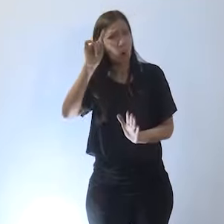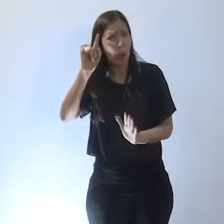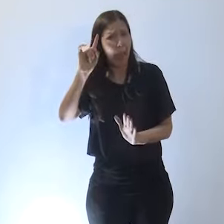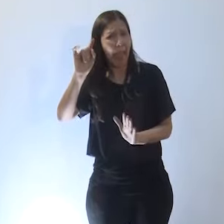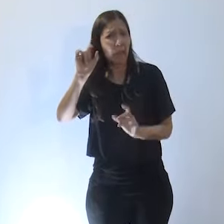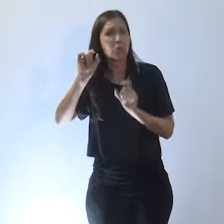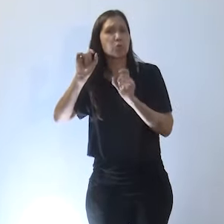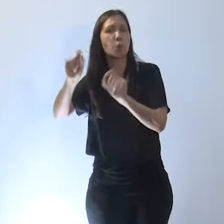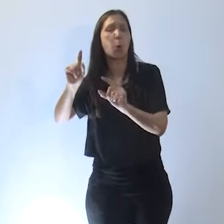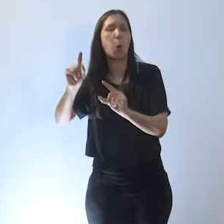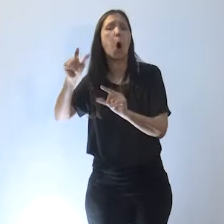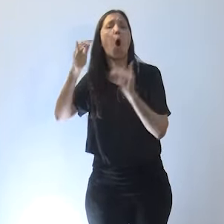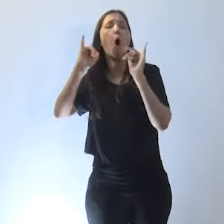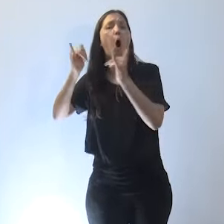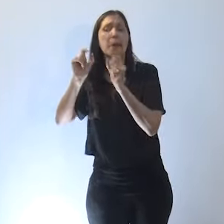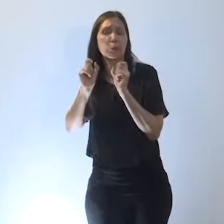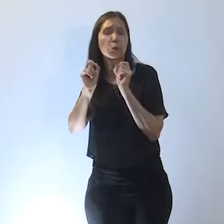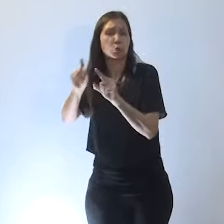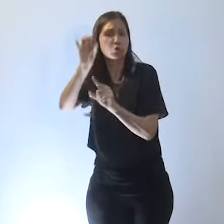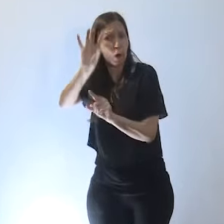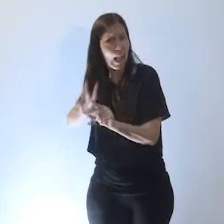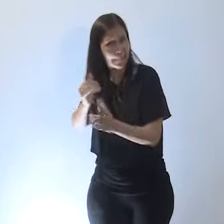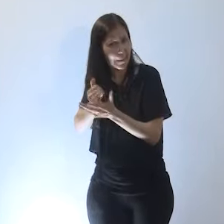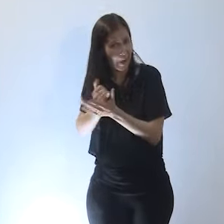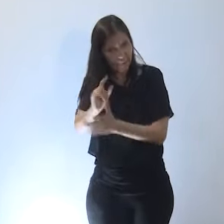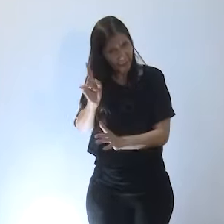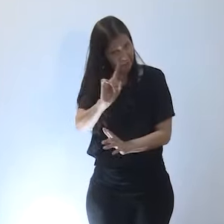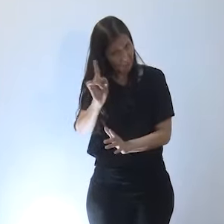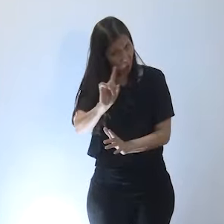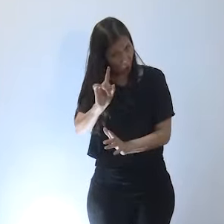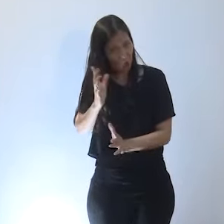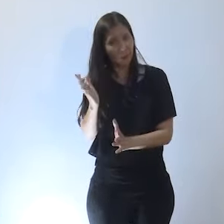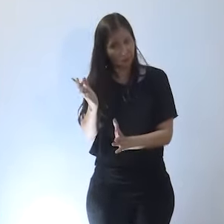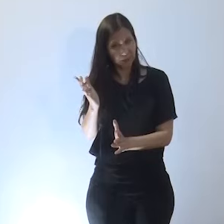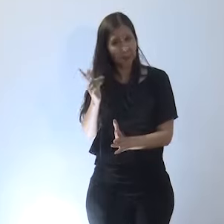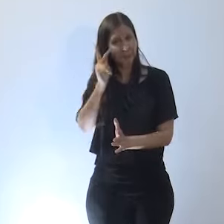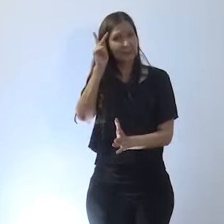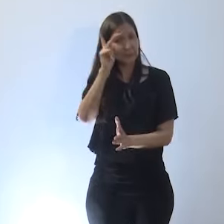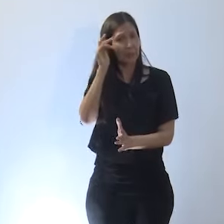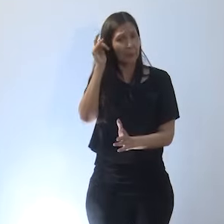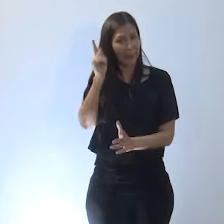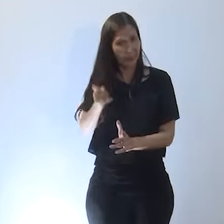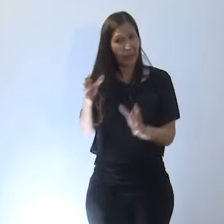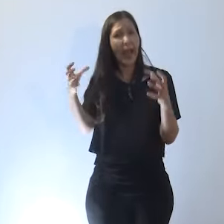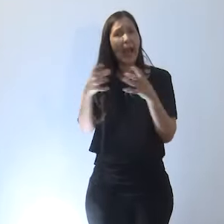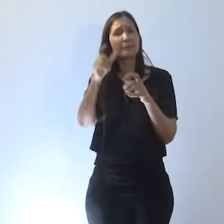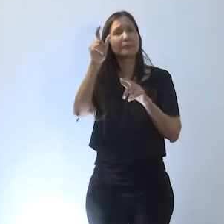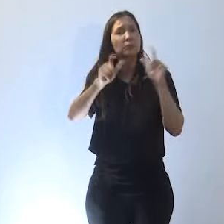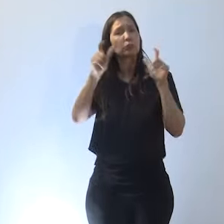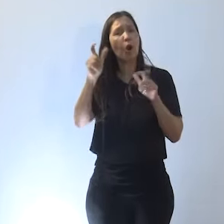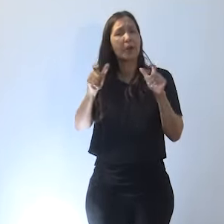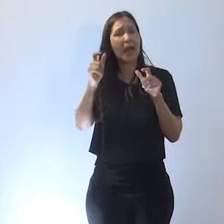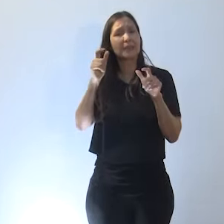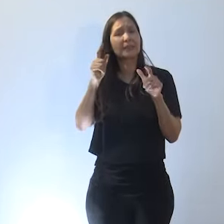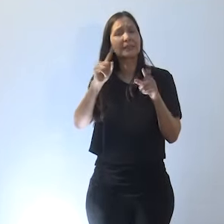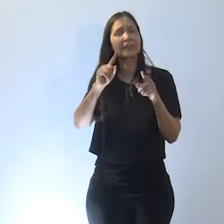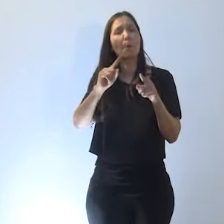no O sea vos miras el el Instagram de muchos funcionarios de muchos funcionarios jóvenes